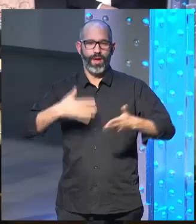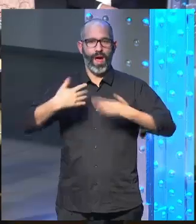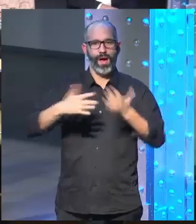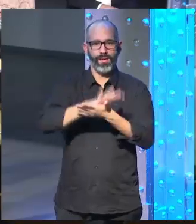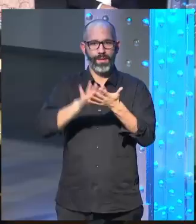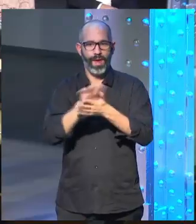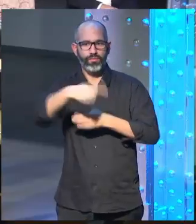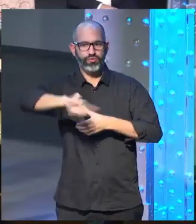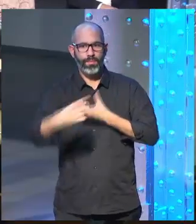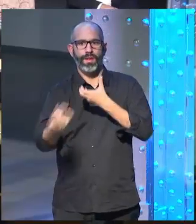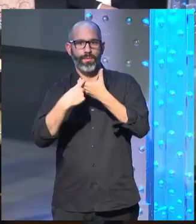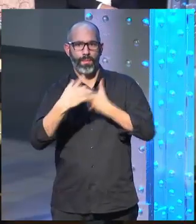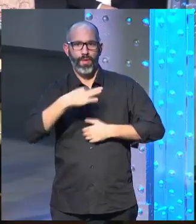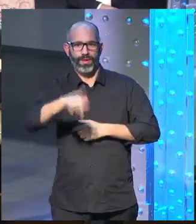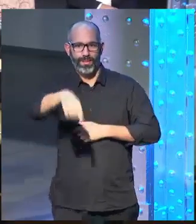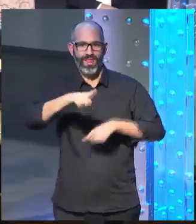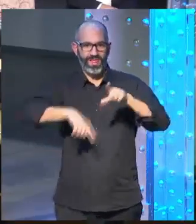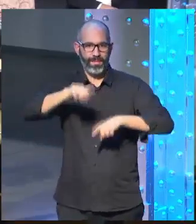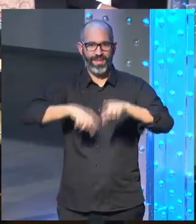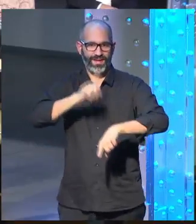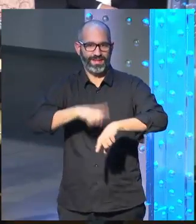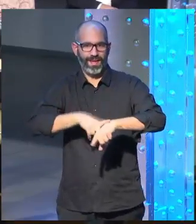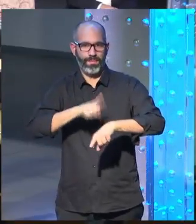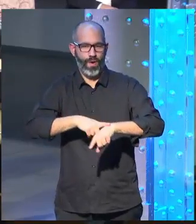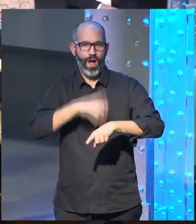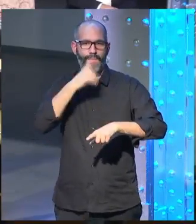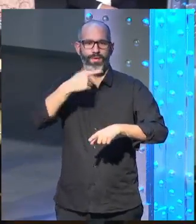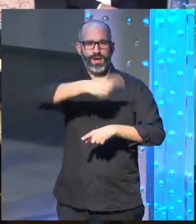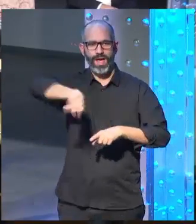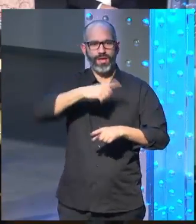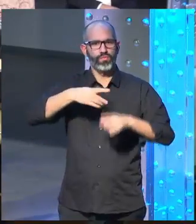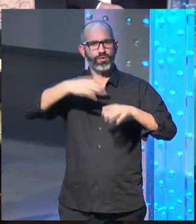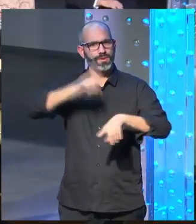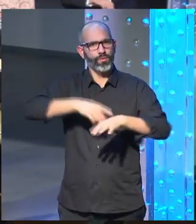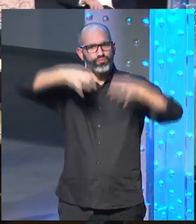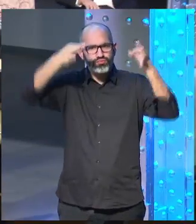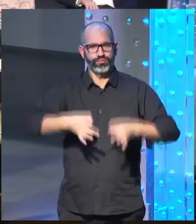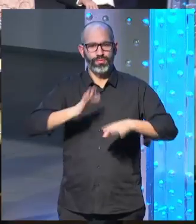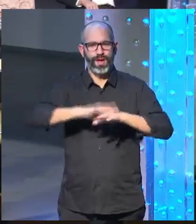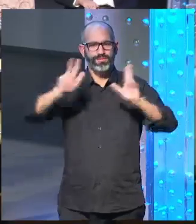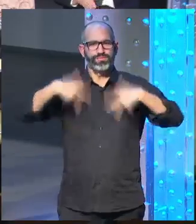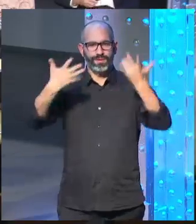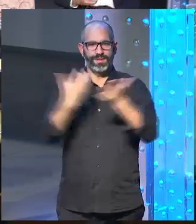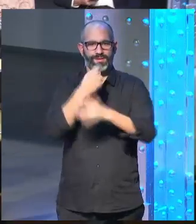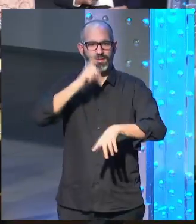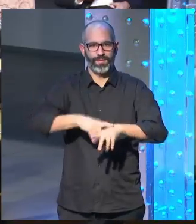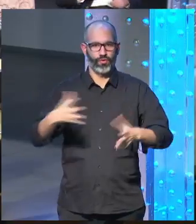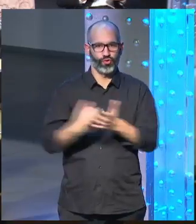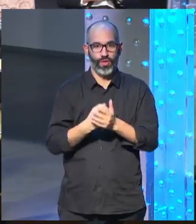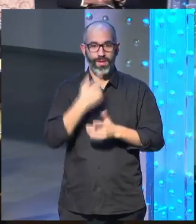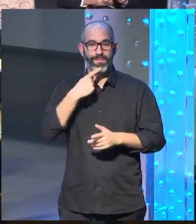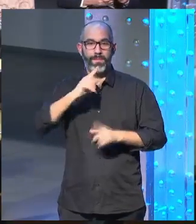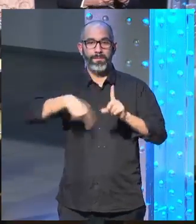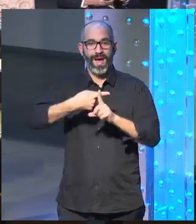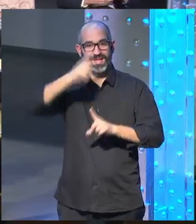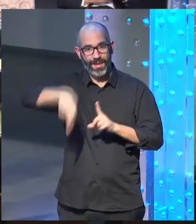a poder participar en la medida de lo posible, pero yo creo que ellos van a ser muy serios y estrictos con el tiempo y nos va a dar tiempo a todo. Y simplemente citar a